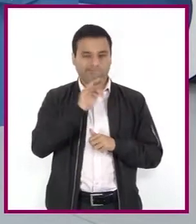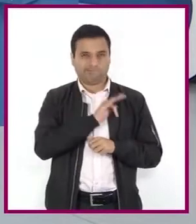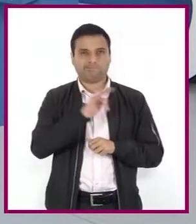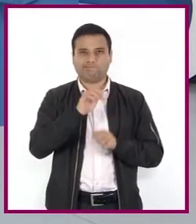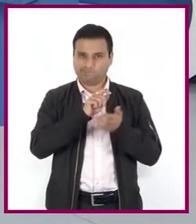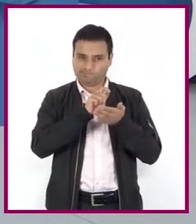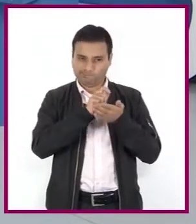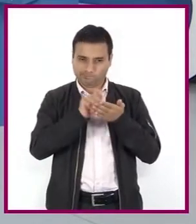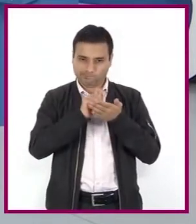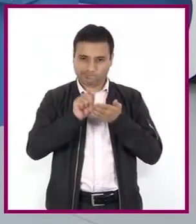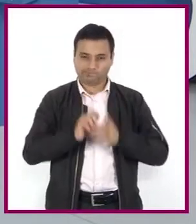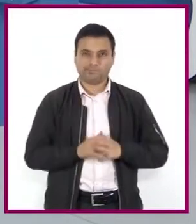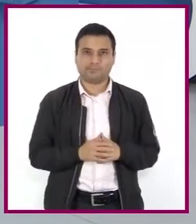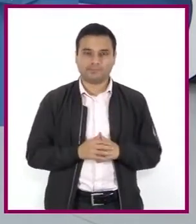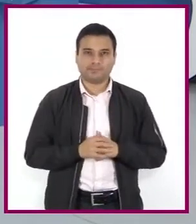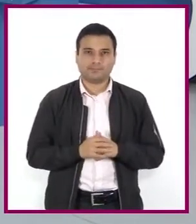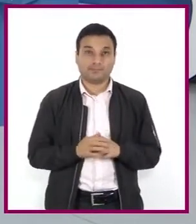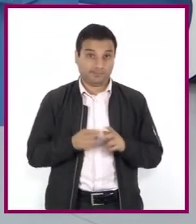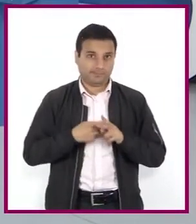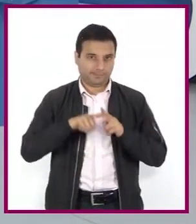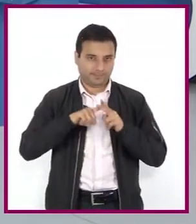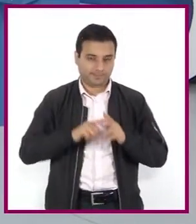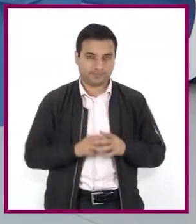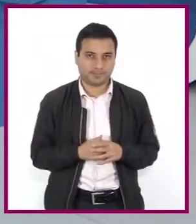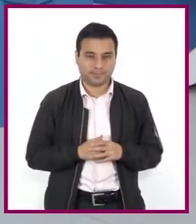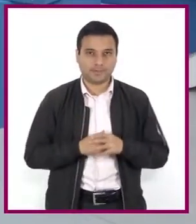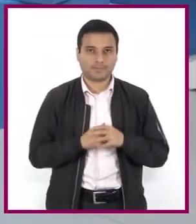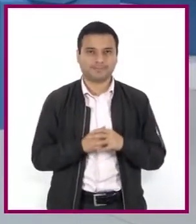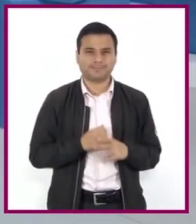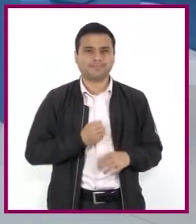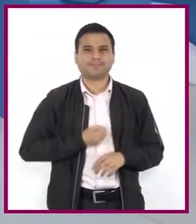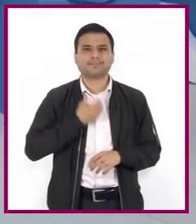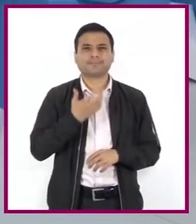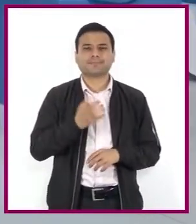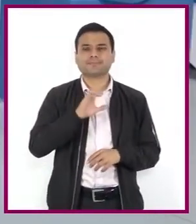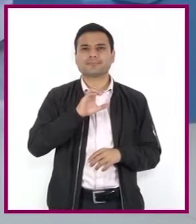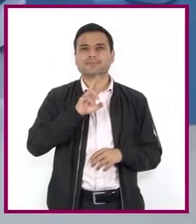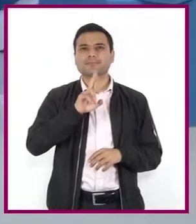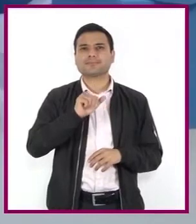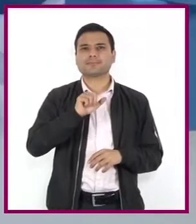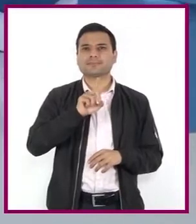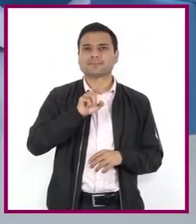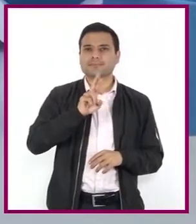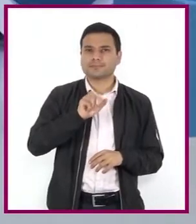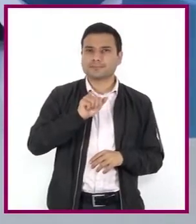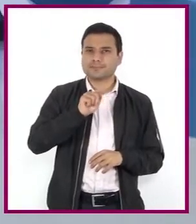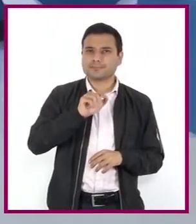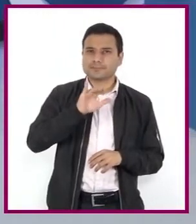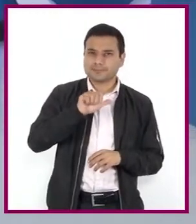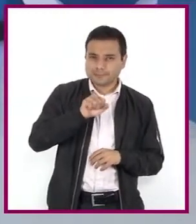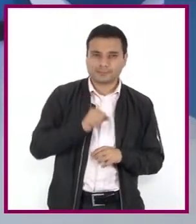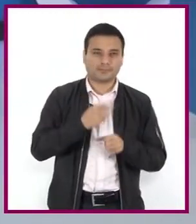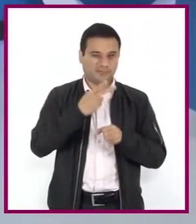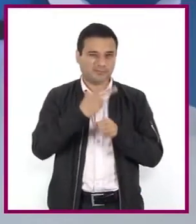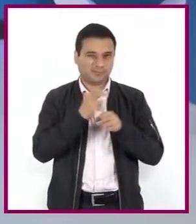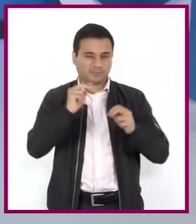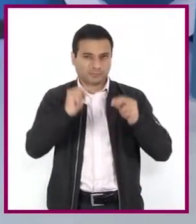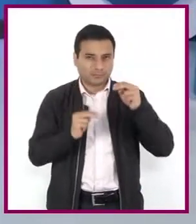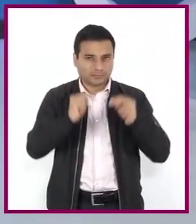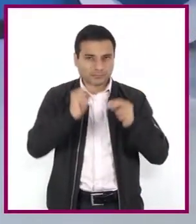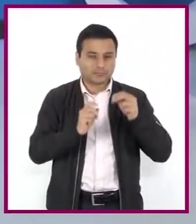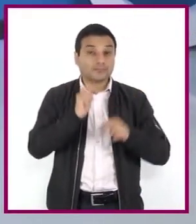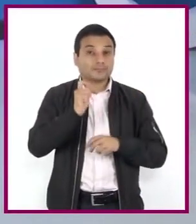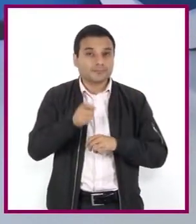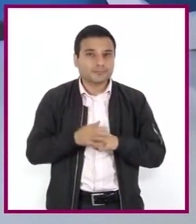esta sesión. Comenzamos. Las expresiones cuadráticas o de segundo grado son aquellas que tienen un